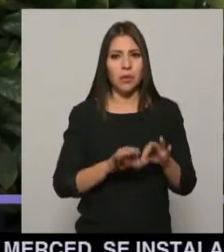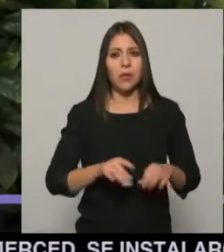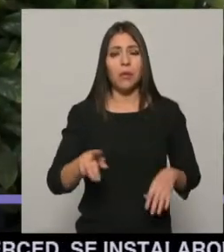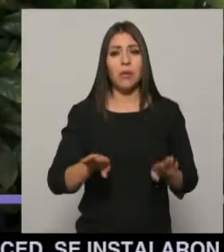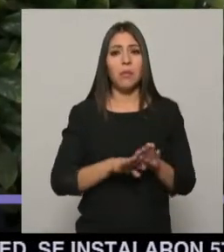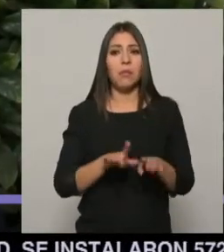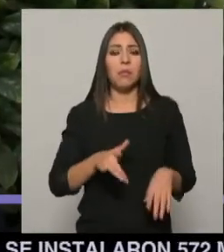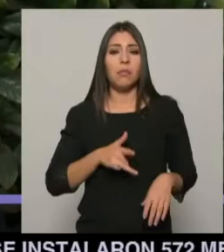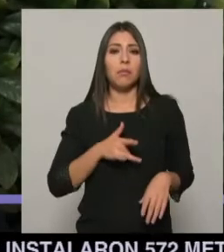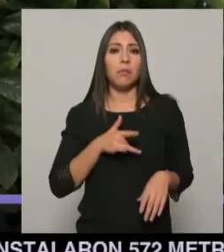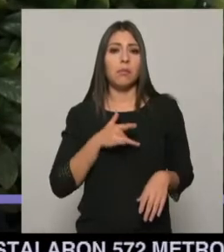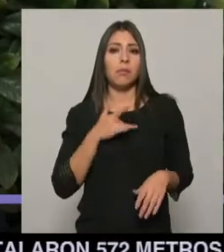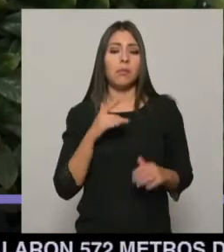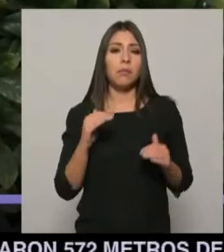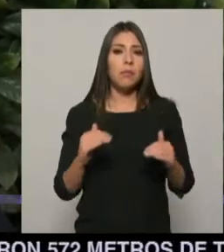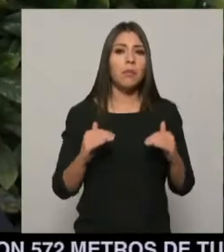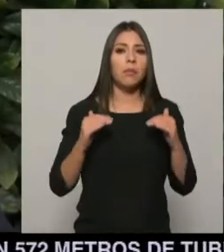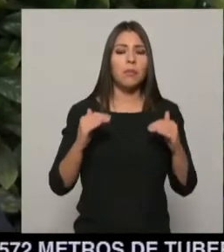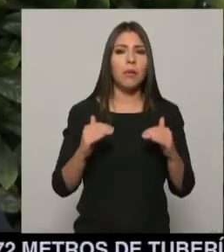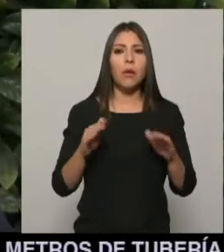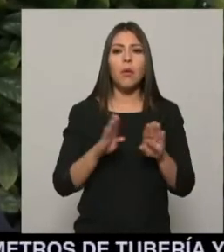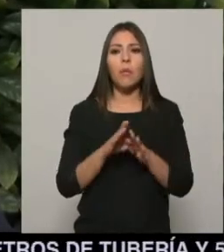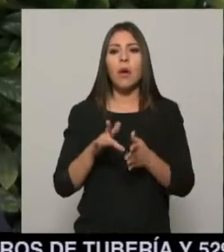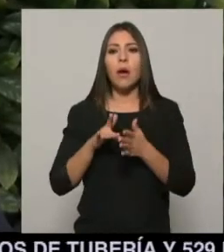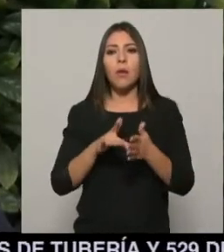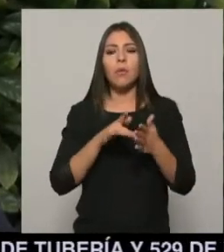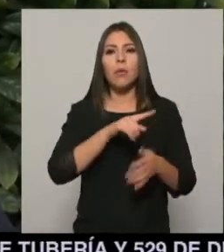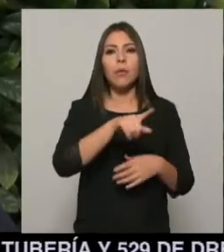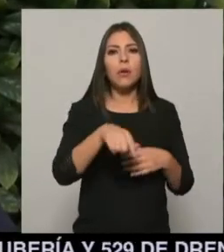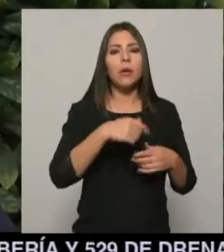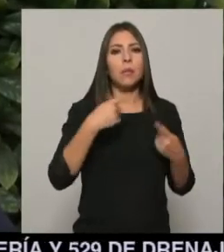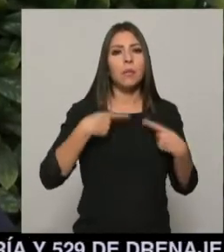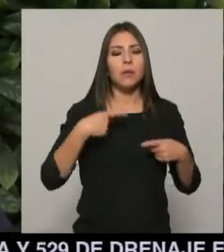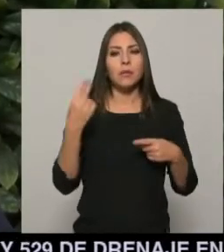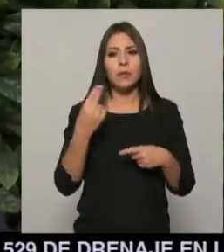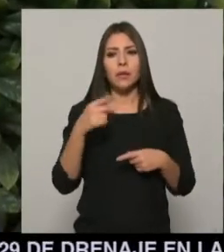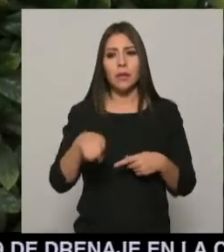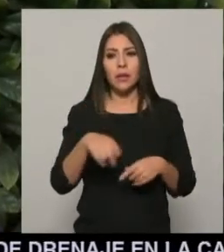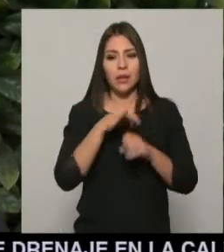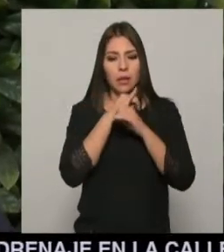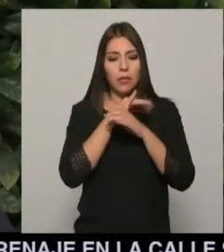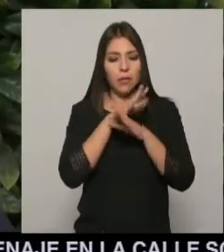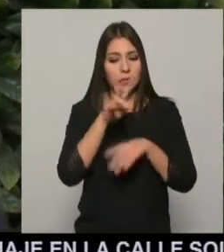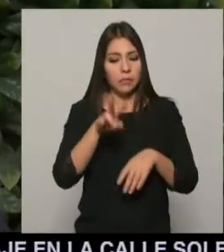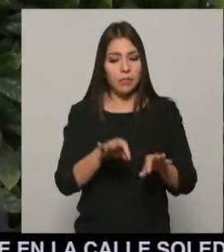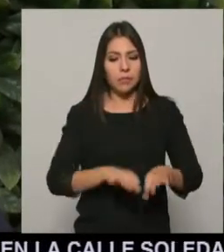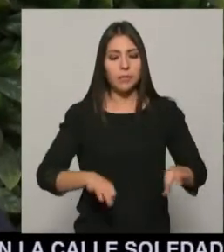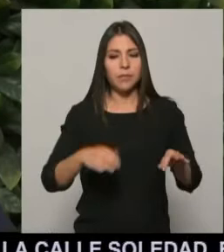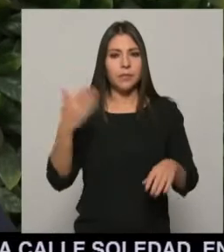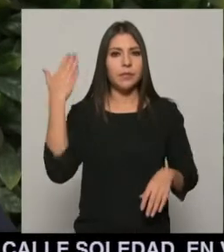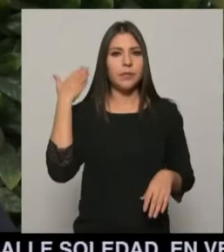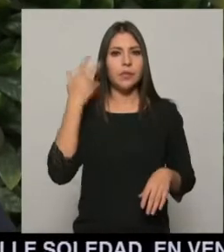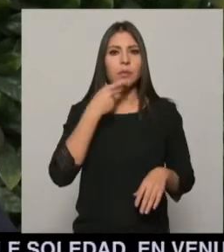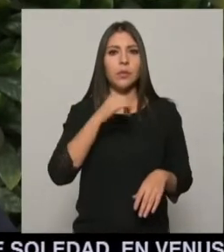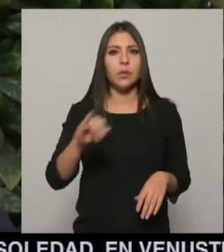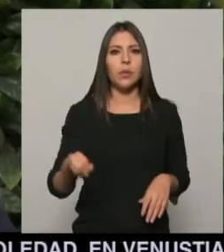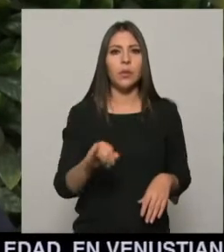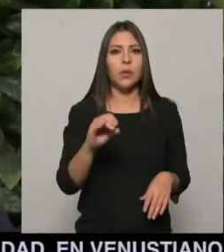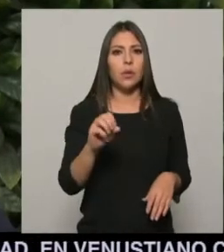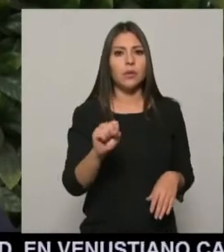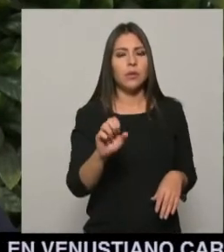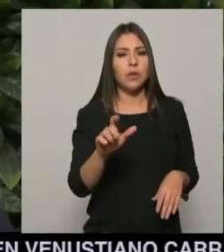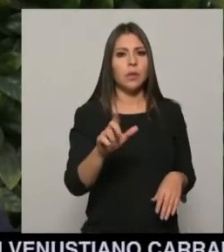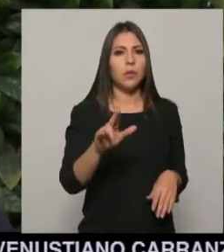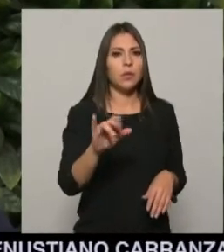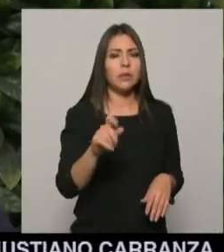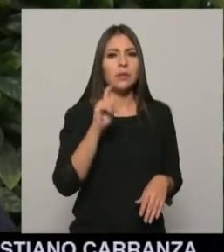no darle soluciones a los ciudadanos. Los datos son contundentes. Hace rato José Luis mencionaba que los datos de